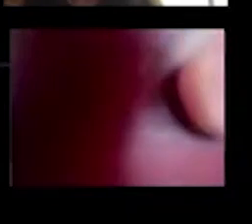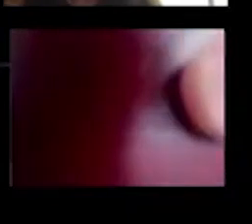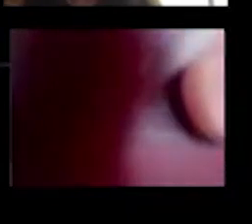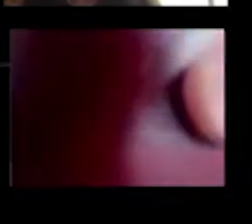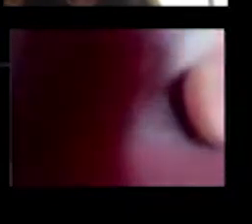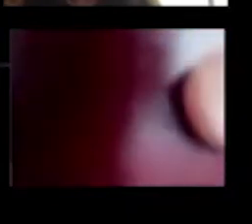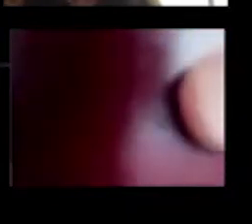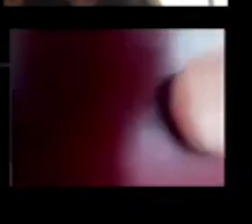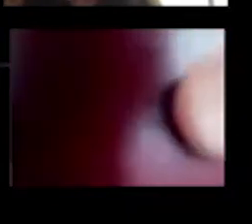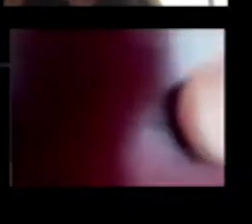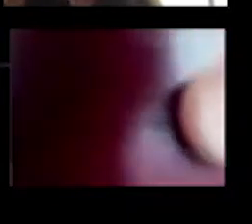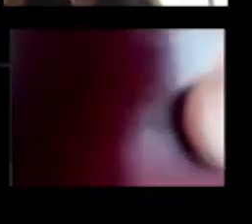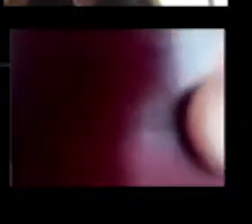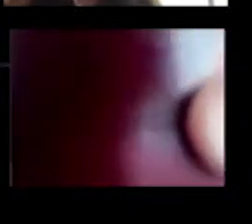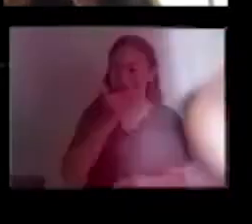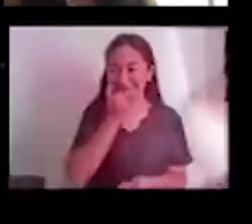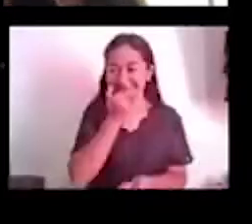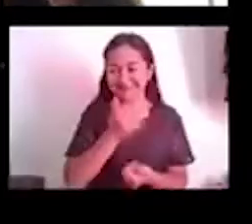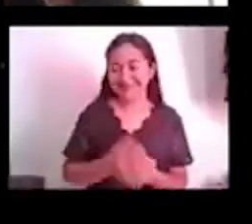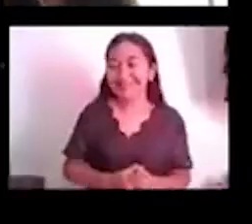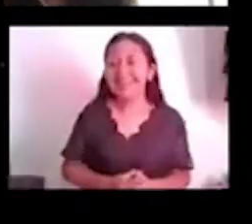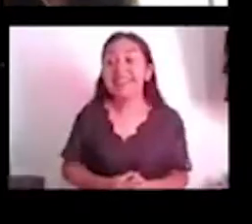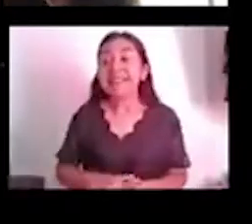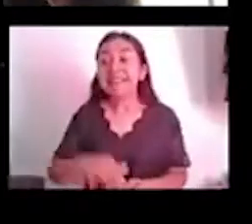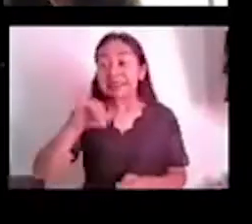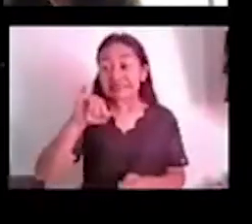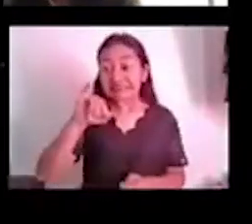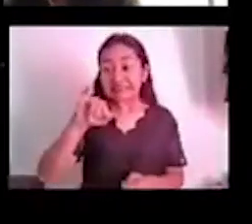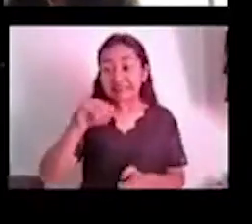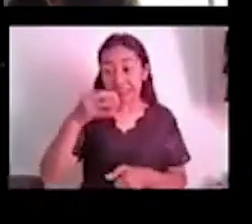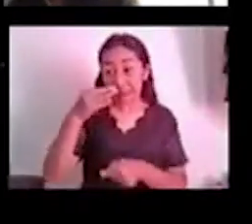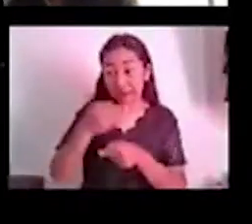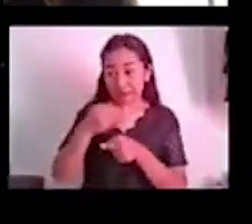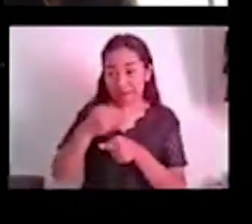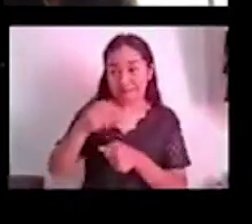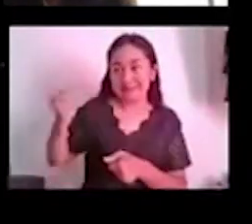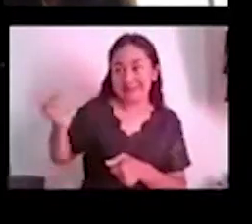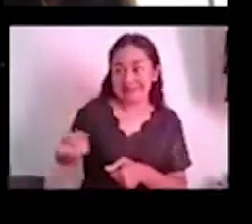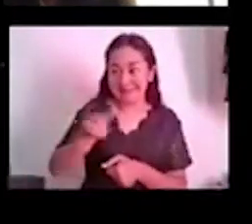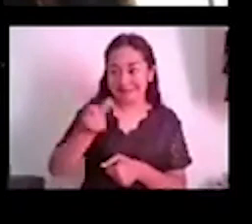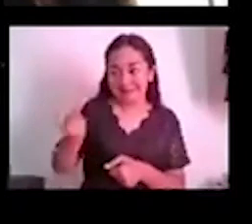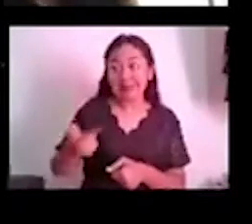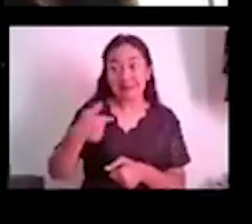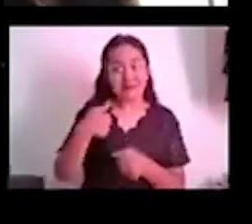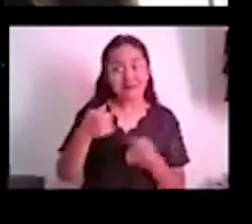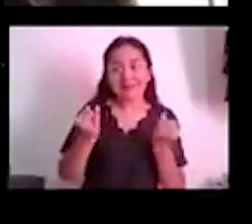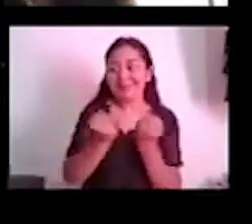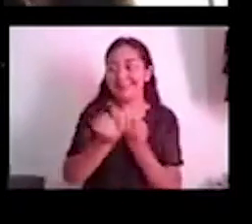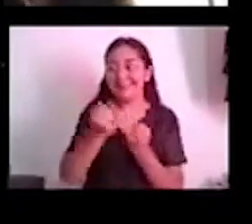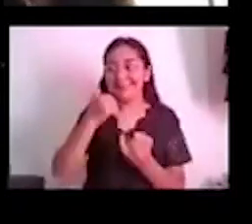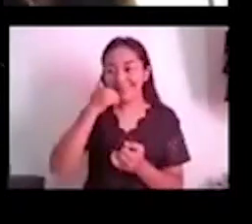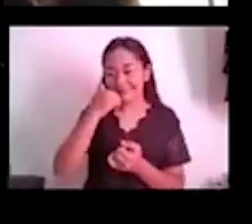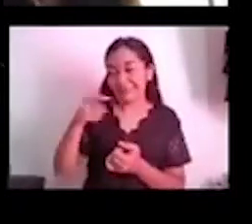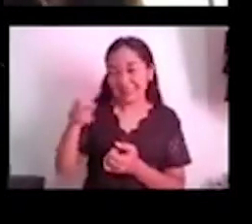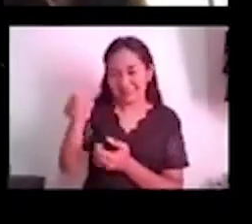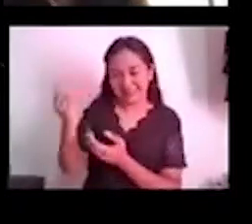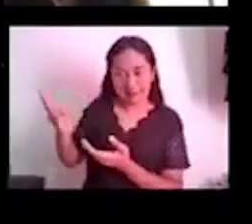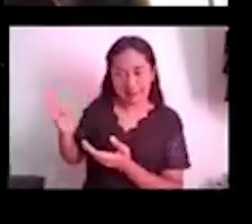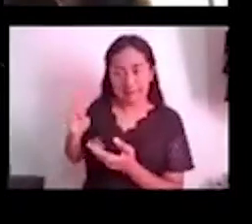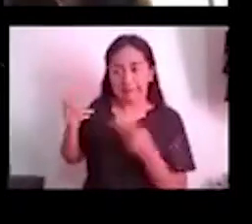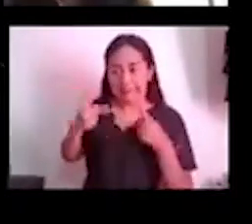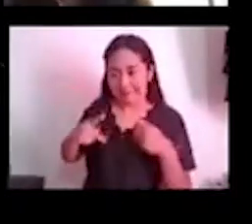Gracias, perdón. Sí, tenemos preguntas y de hecho yo tengo algunas preguntas también del público.